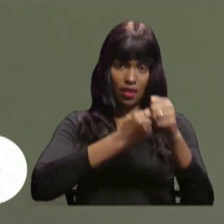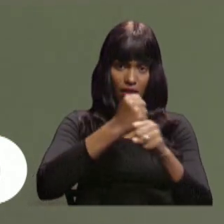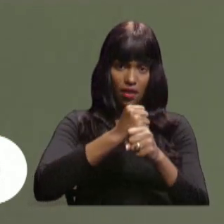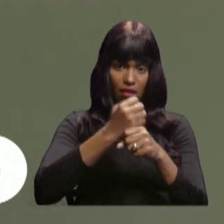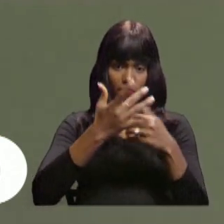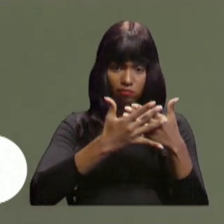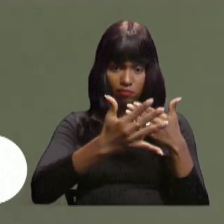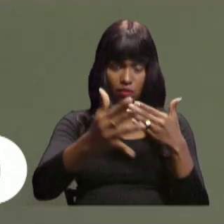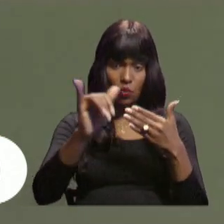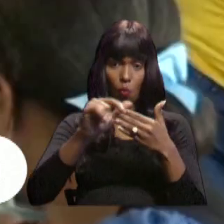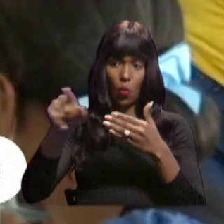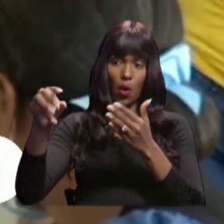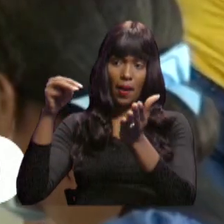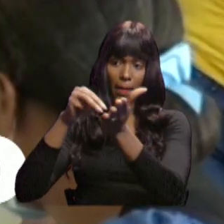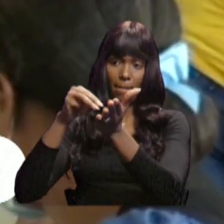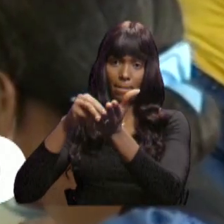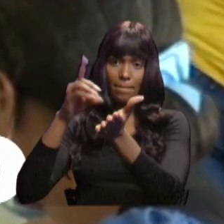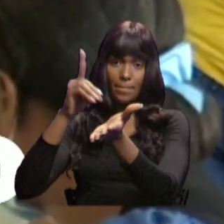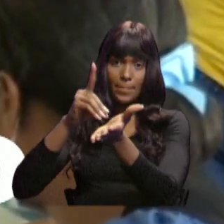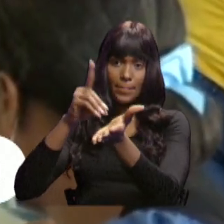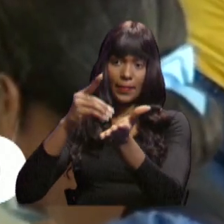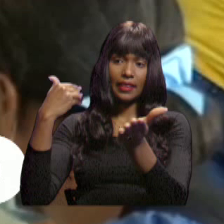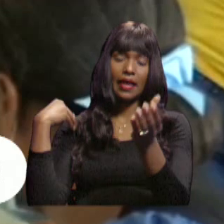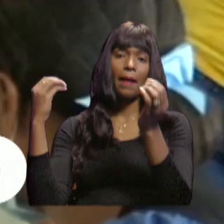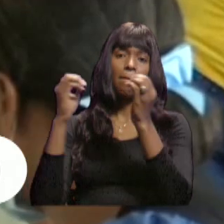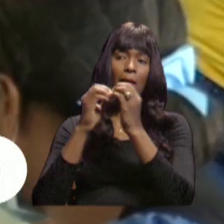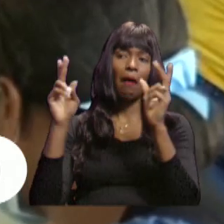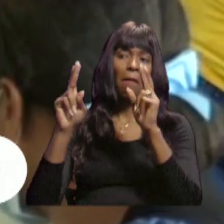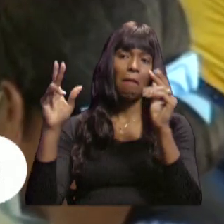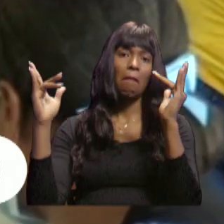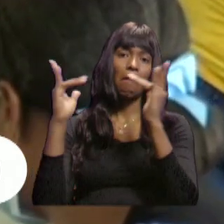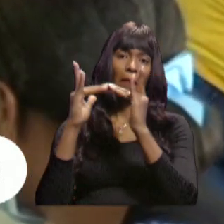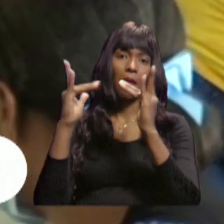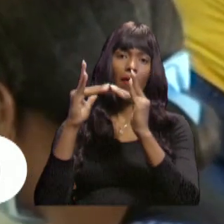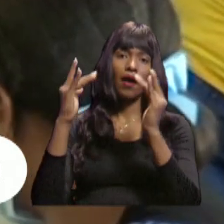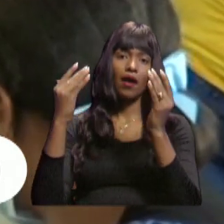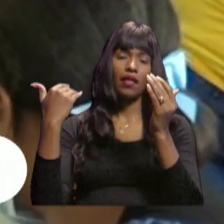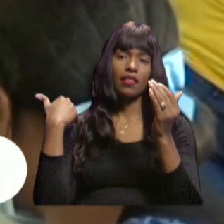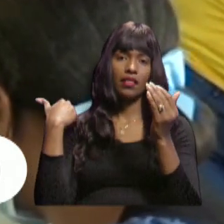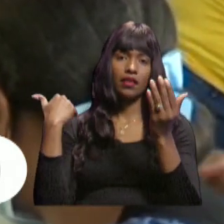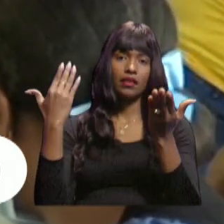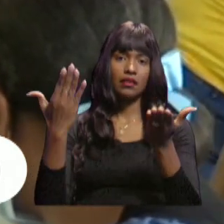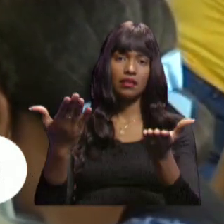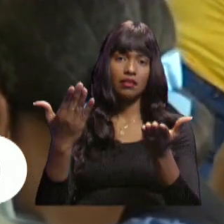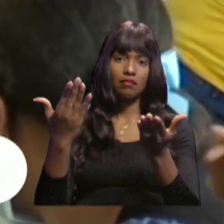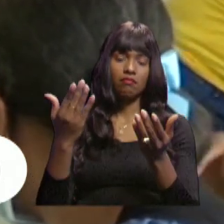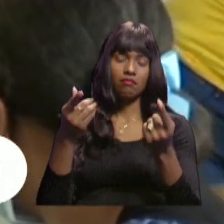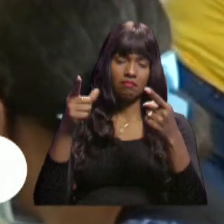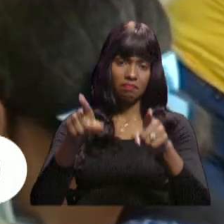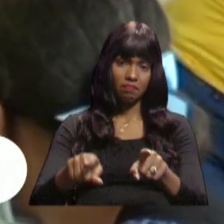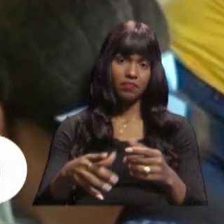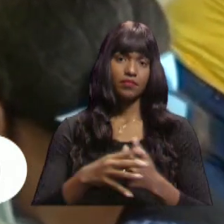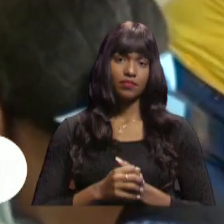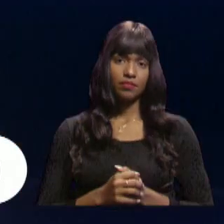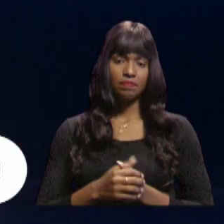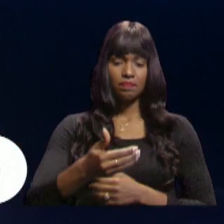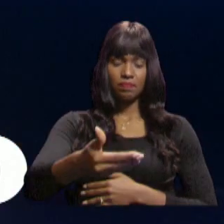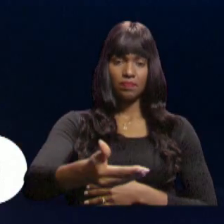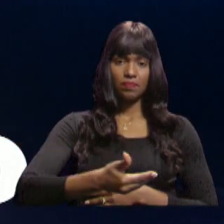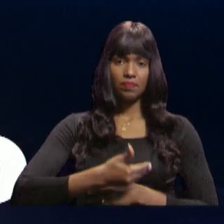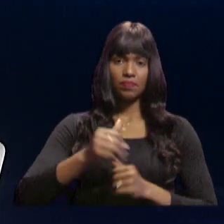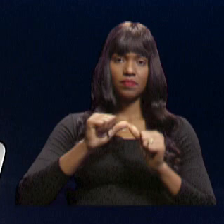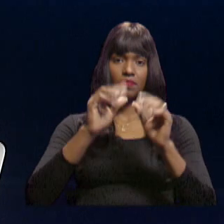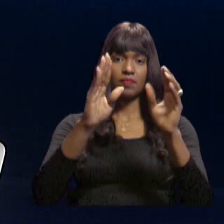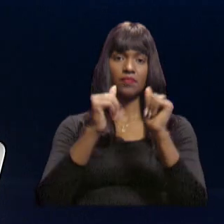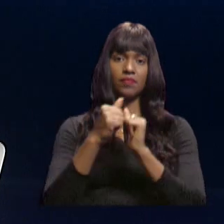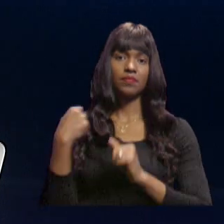los principales pediátricos reportan mayor disponibilidad de camas por ingreso ante este virus. Les invitamos a mantener la